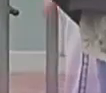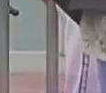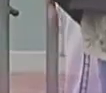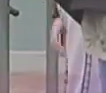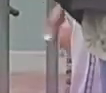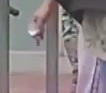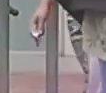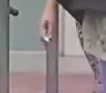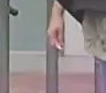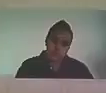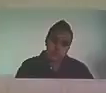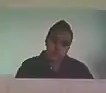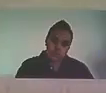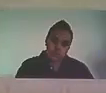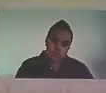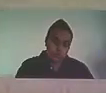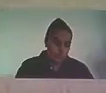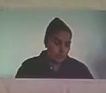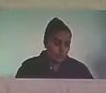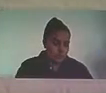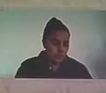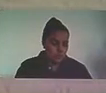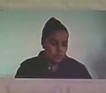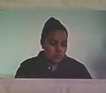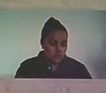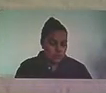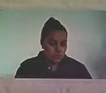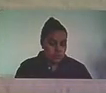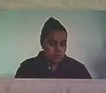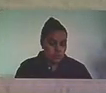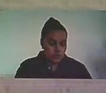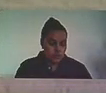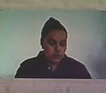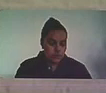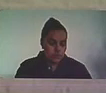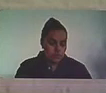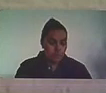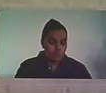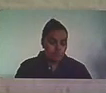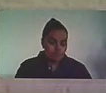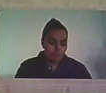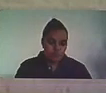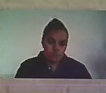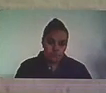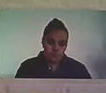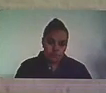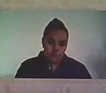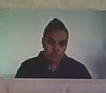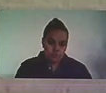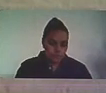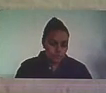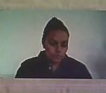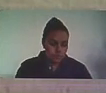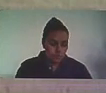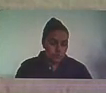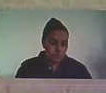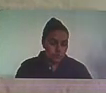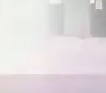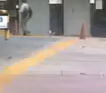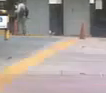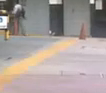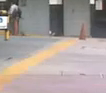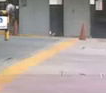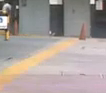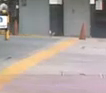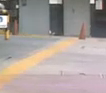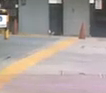y Producción para superar la baja en la producción por la emergencia sanitaria aplicada aquí en nuestro país. Y también el CIB